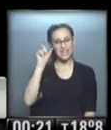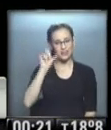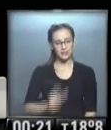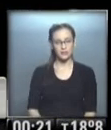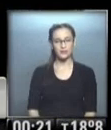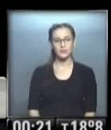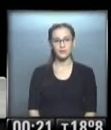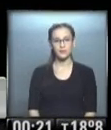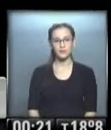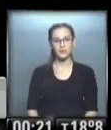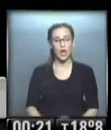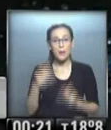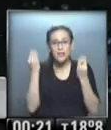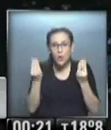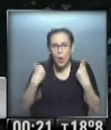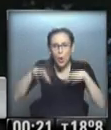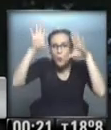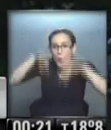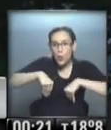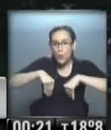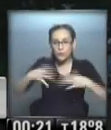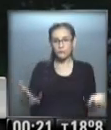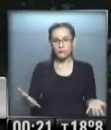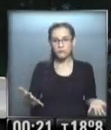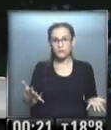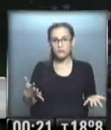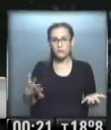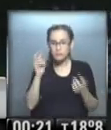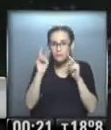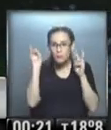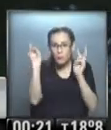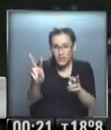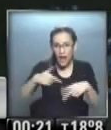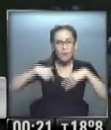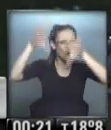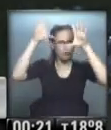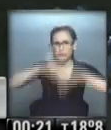pasó? Oscuridad total. Se apagaban las luces del estadio de La Plata.